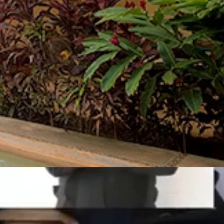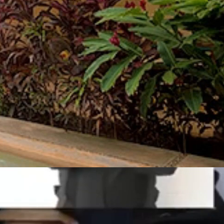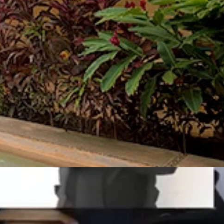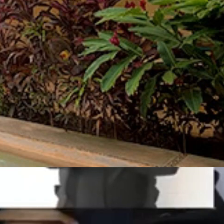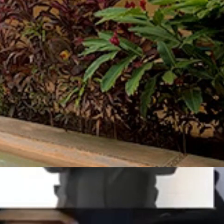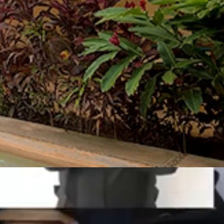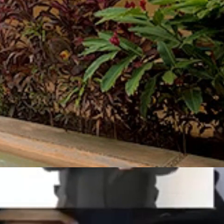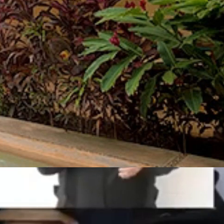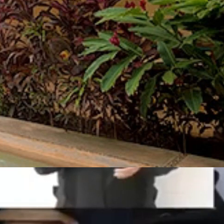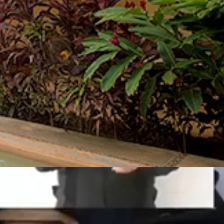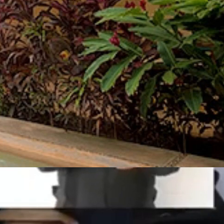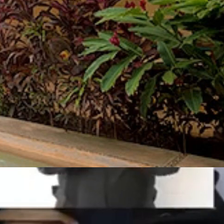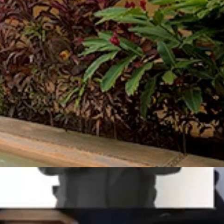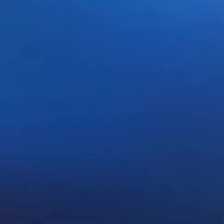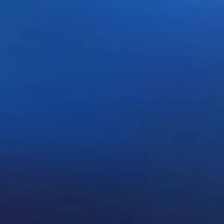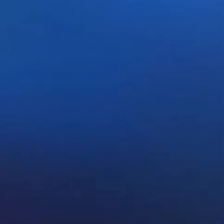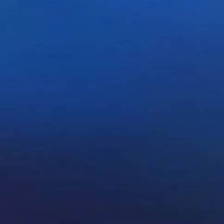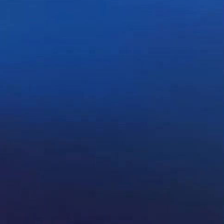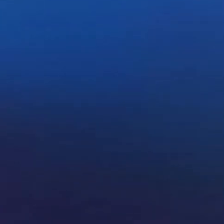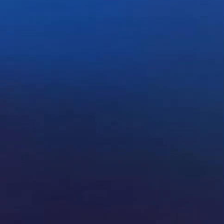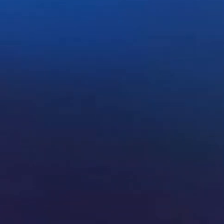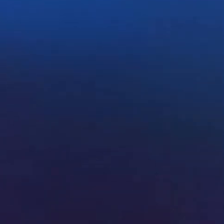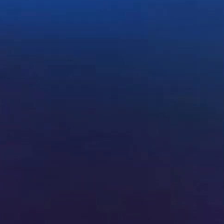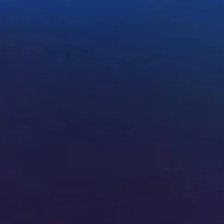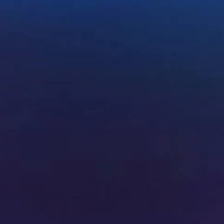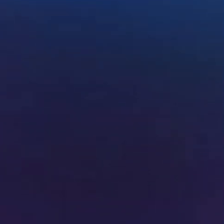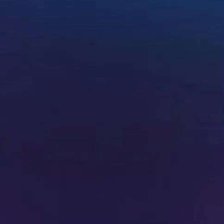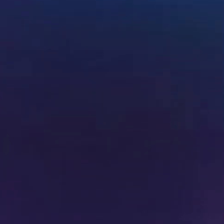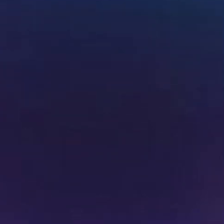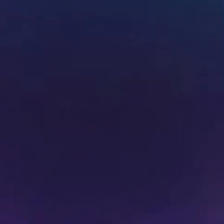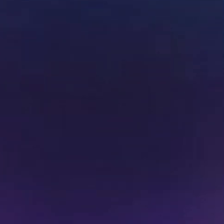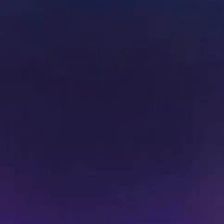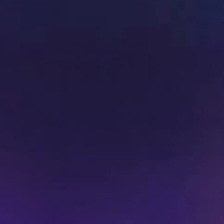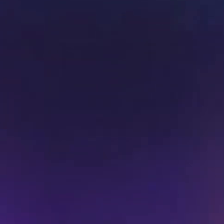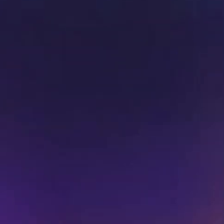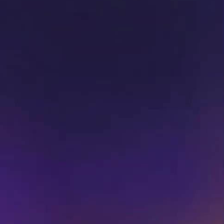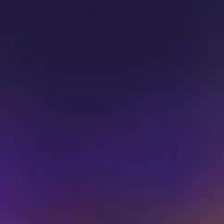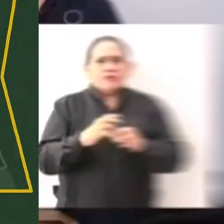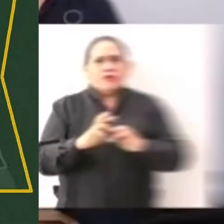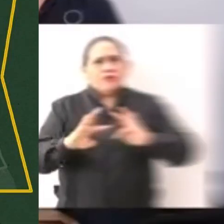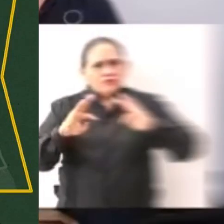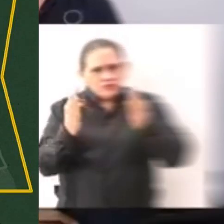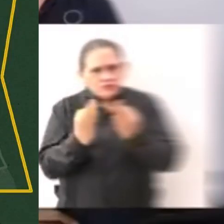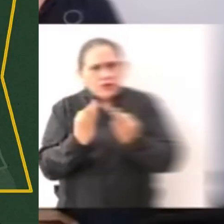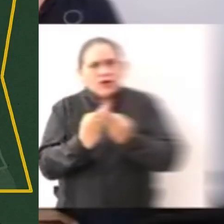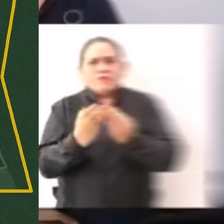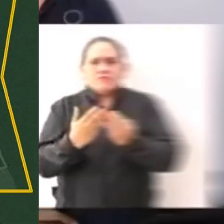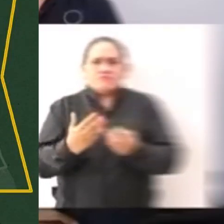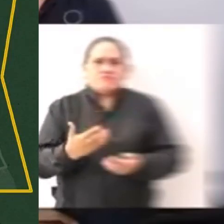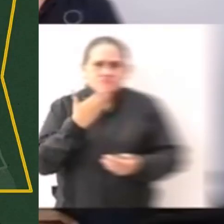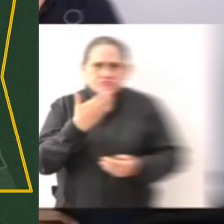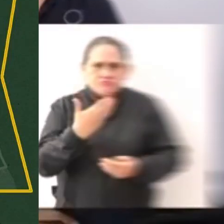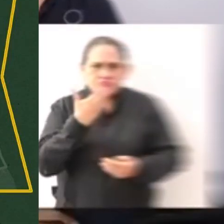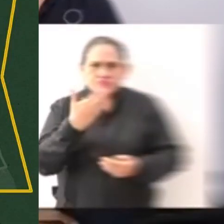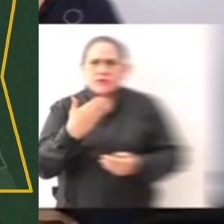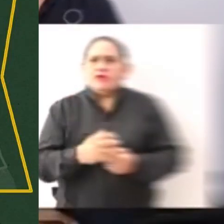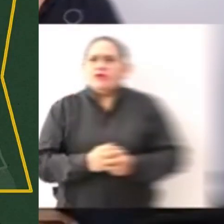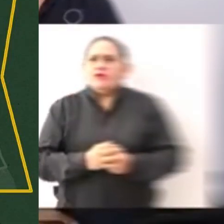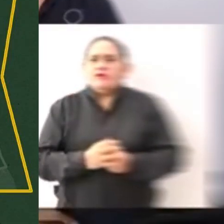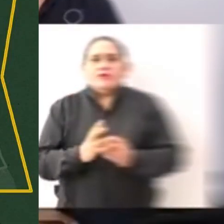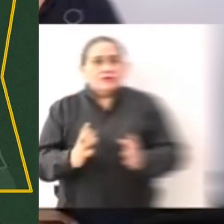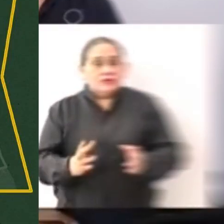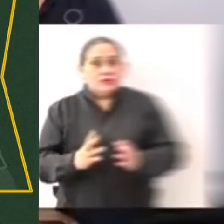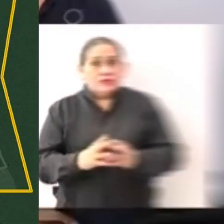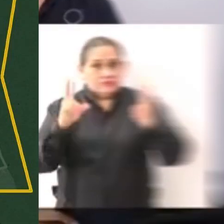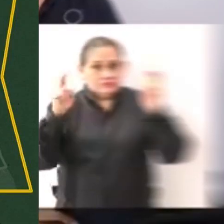175 empleos directos e indirectos. Número 14. El Grupo Habitum, dentro del Master Plan